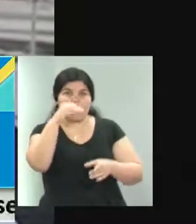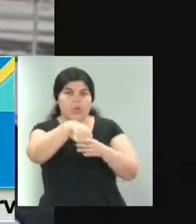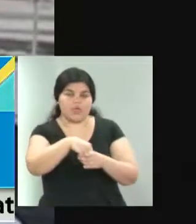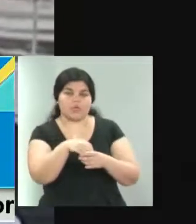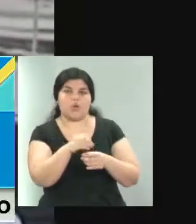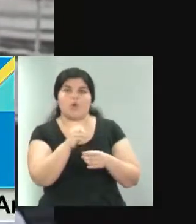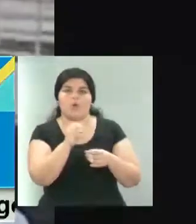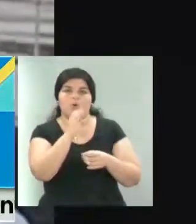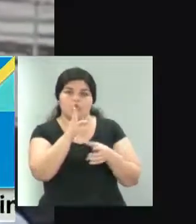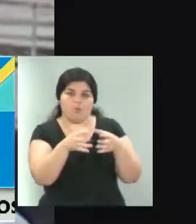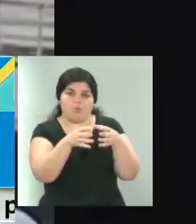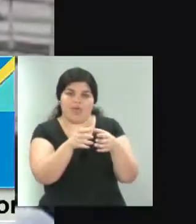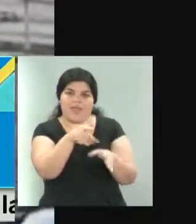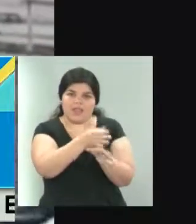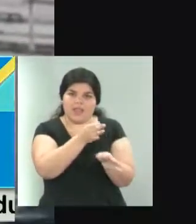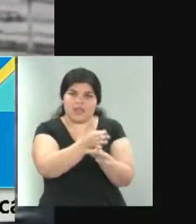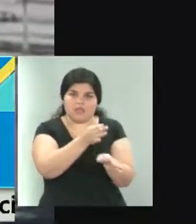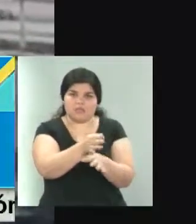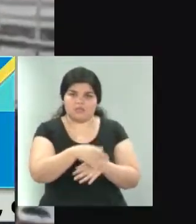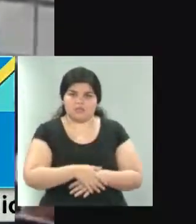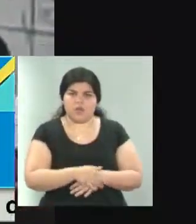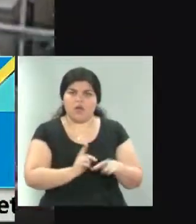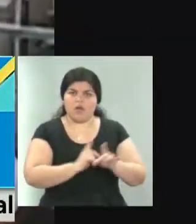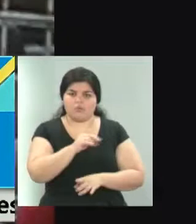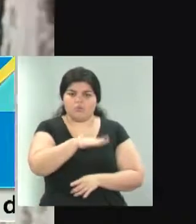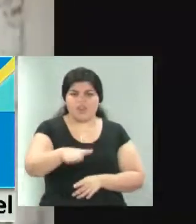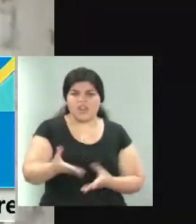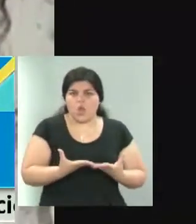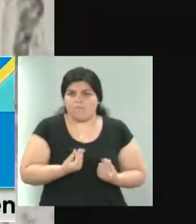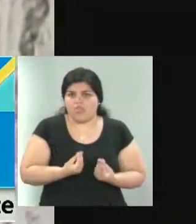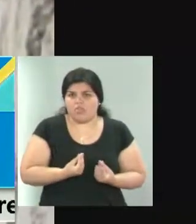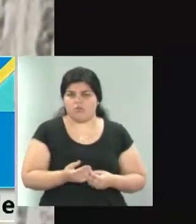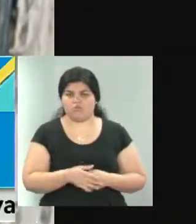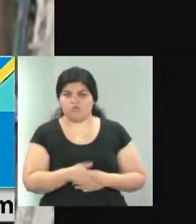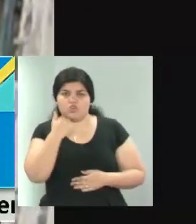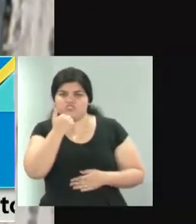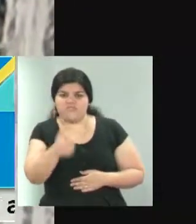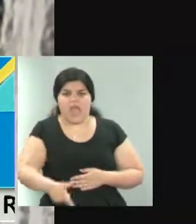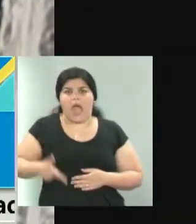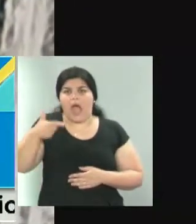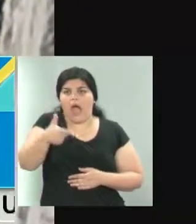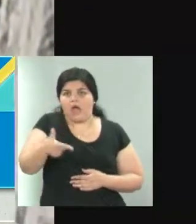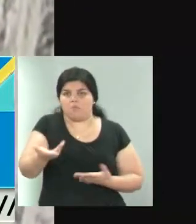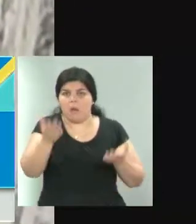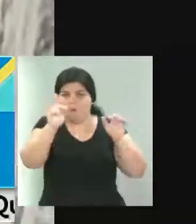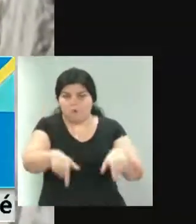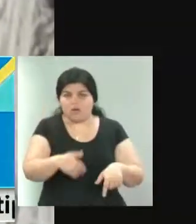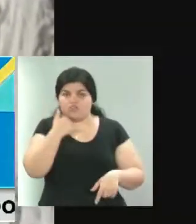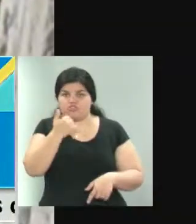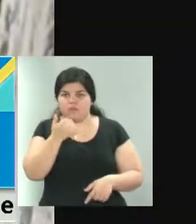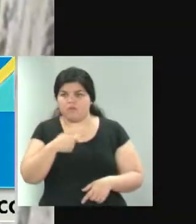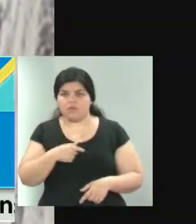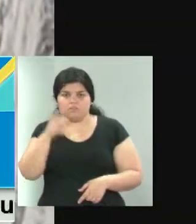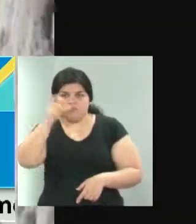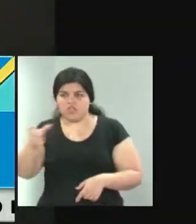él, que él entrena, tuvieron miedo. Porque se te mete, no sabes si tiene un arma. Les entraron a pegarle, ¿entendés? A